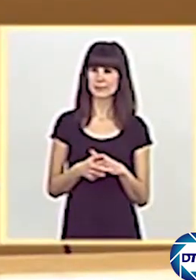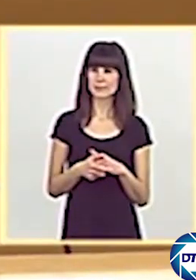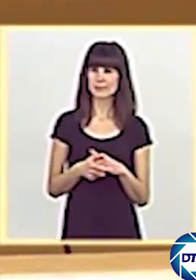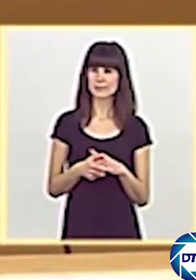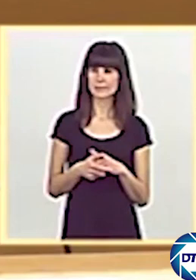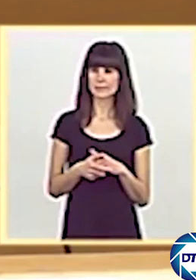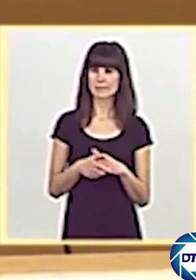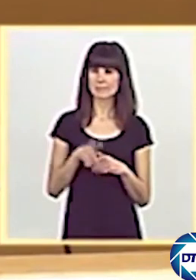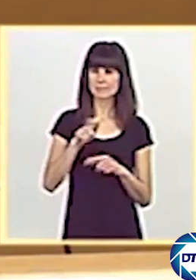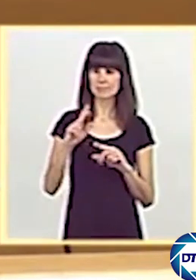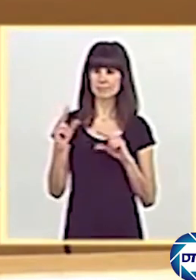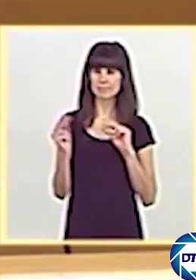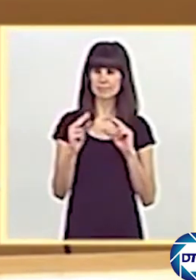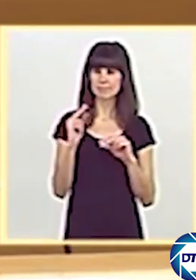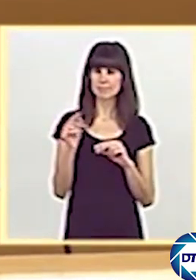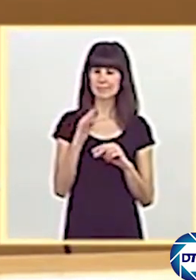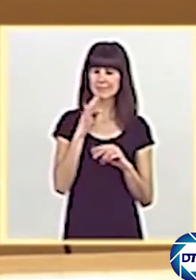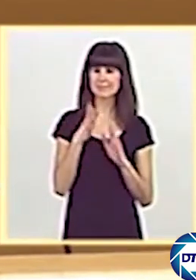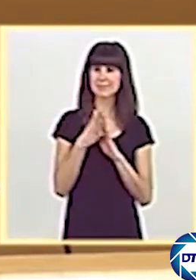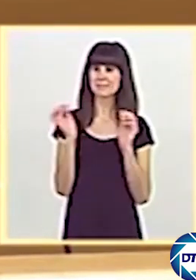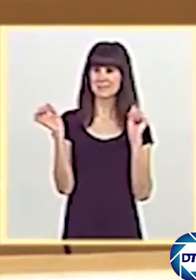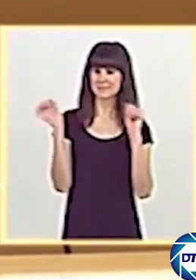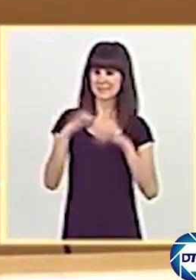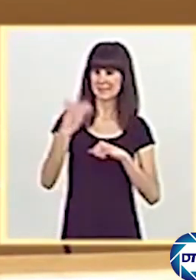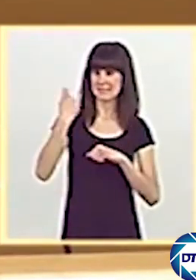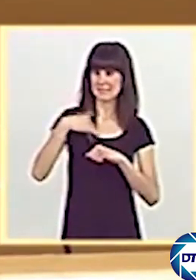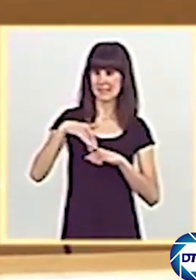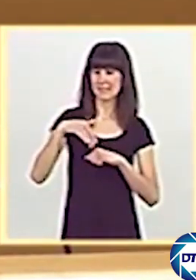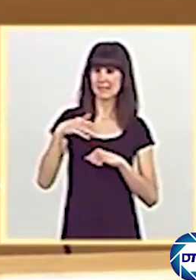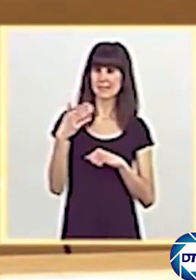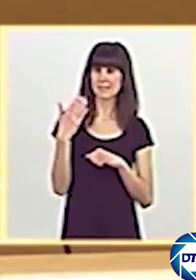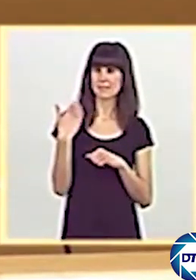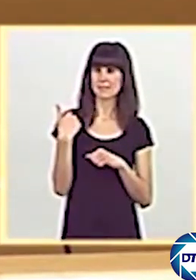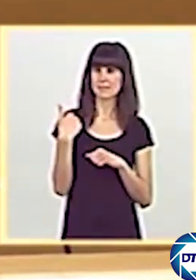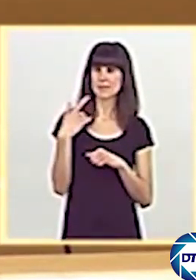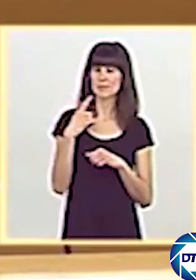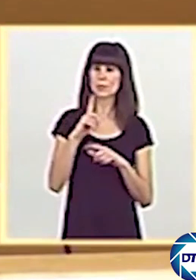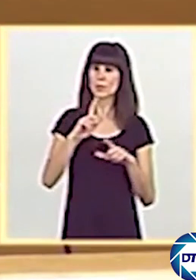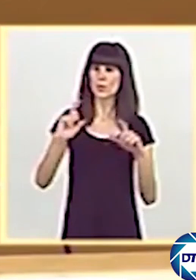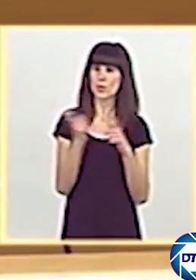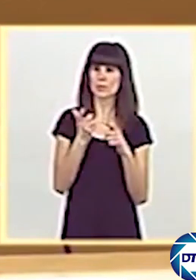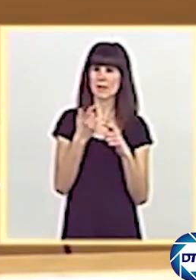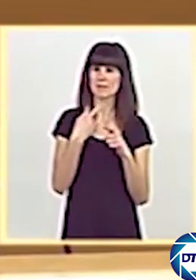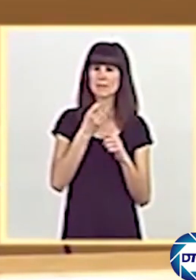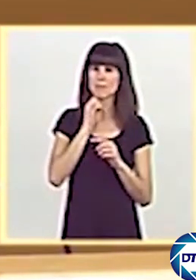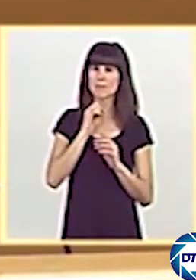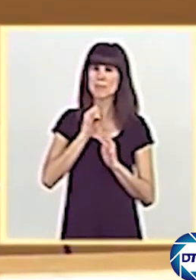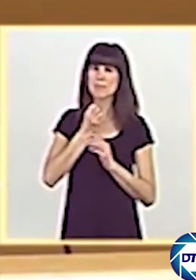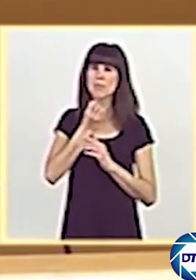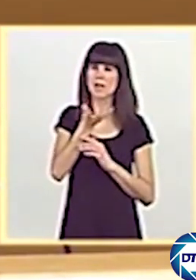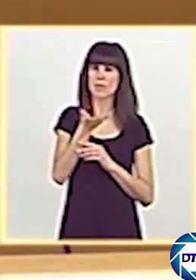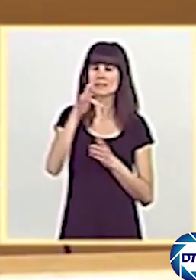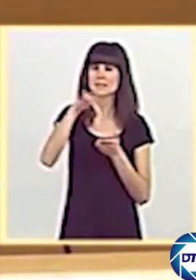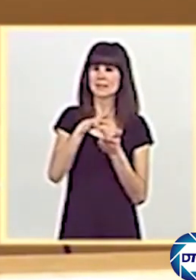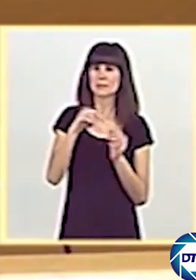reglamento, que le otorga la facultad de resolver las controversias y revocó lo acordado por la mayoría en la mesa. Es